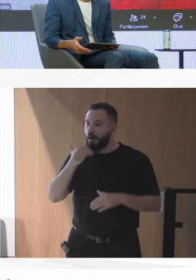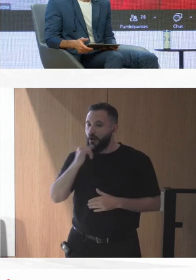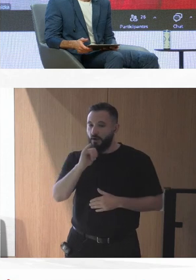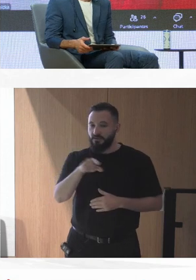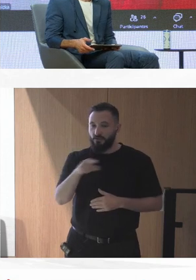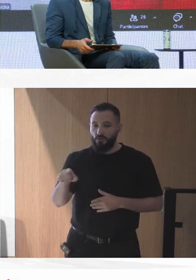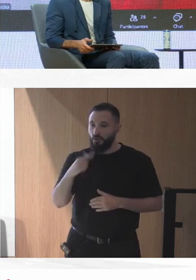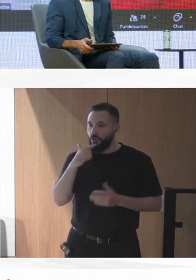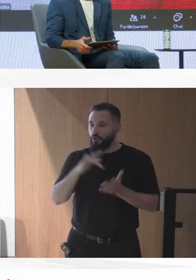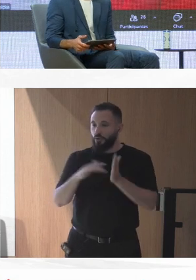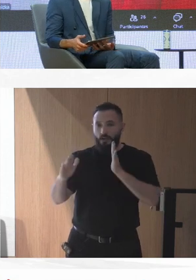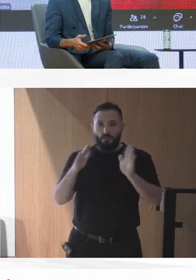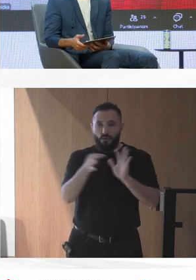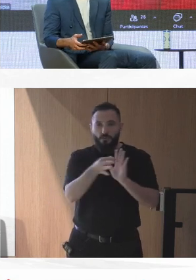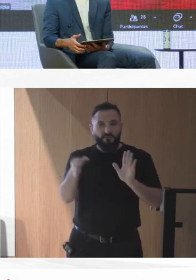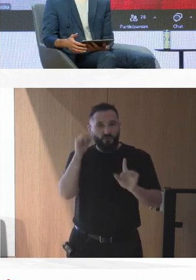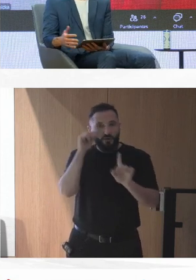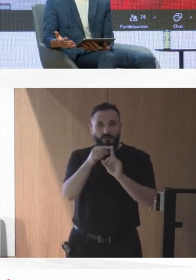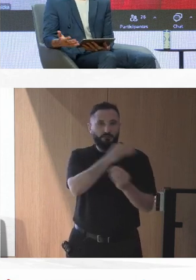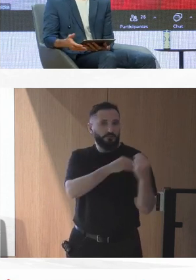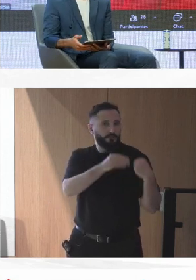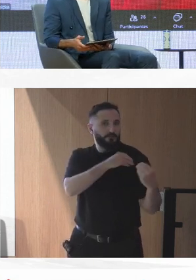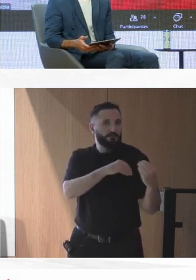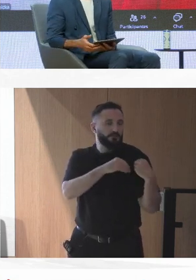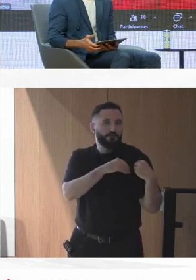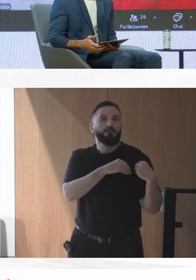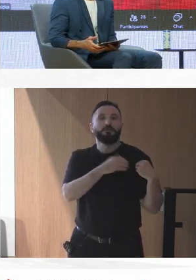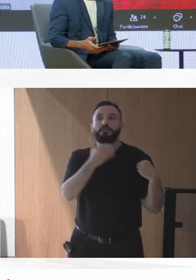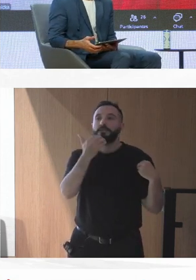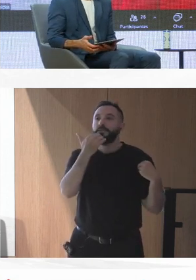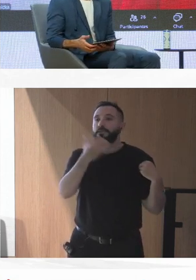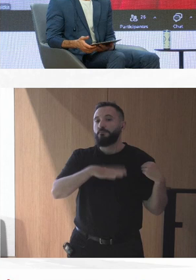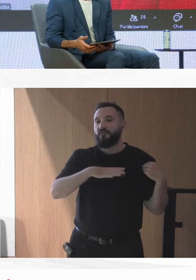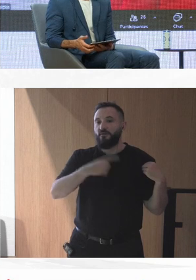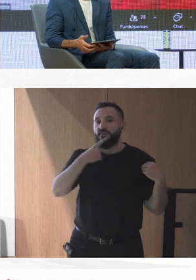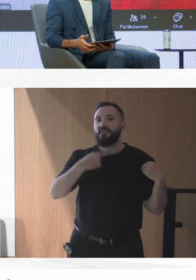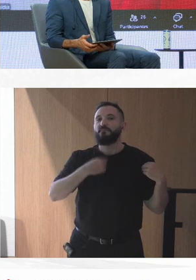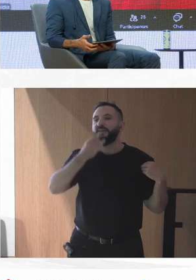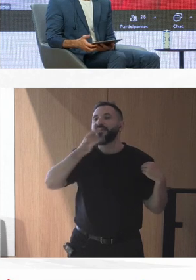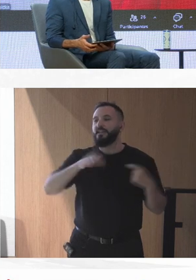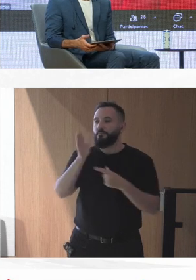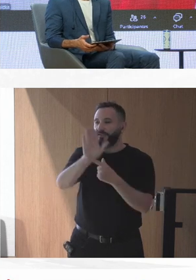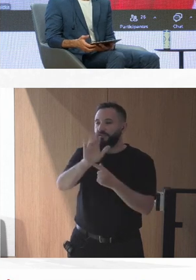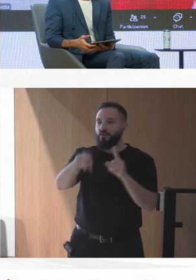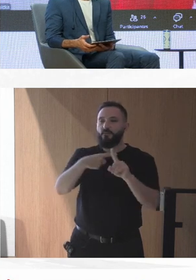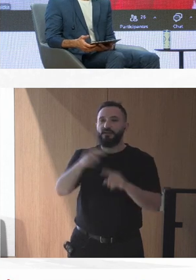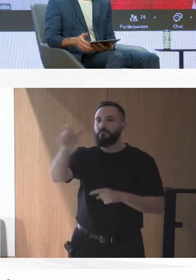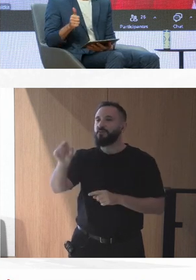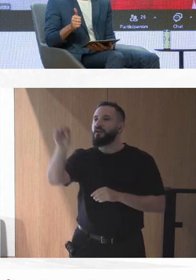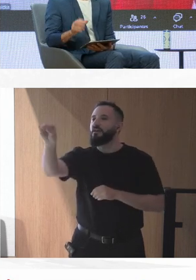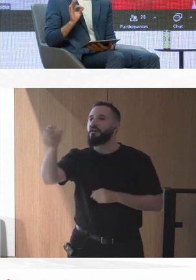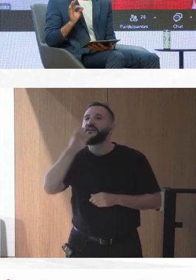un momento perfecto para hacerlo. Simplemente, si podéis mencionar quiénes sois y a quién dirigís la pregunta. Gracias.